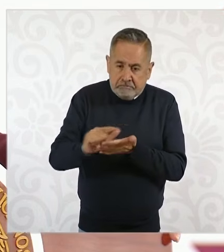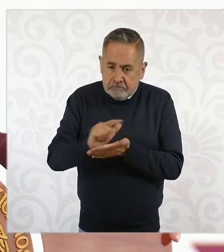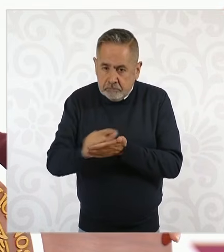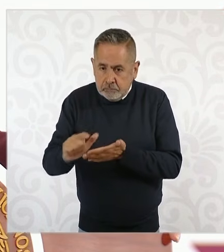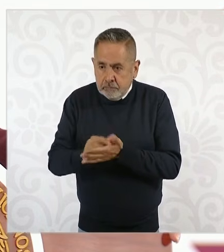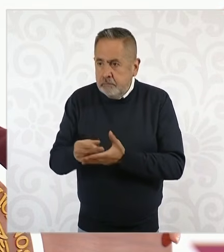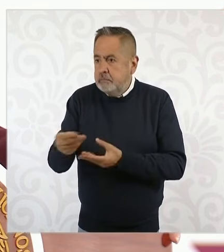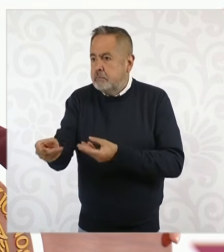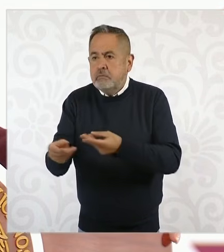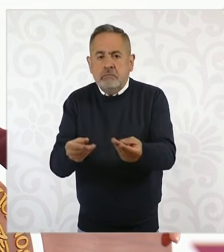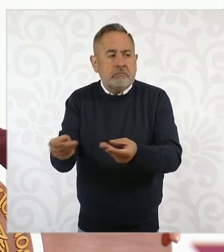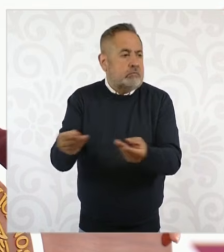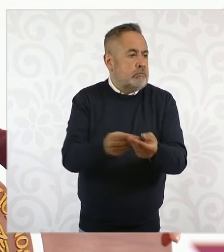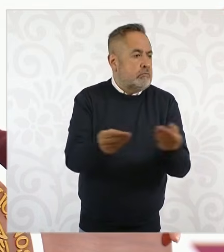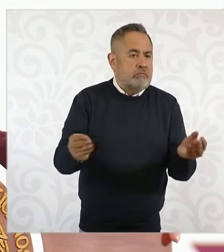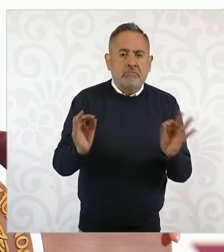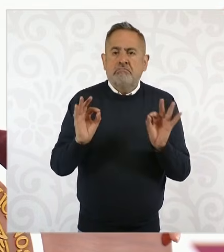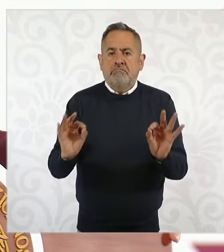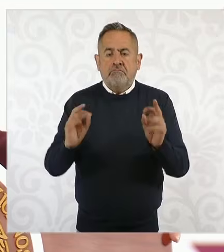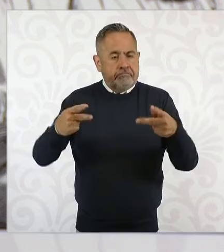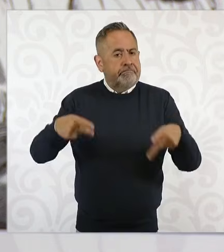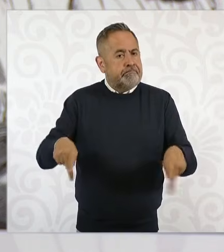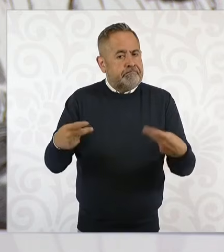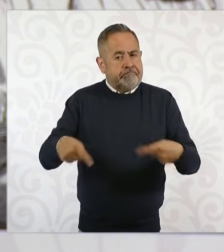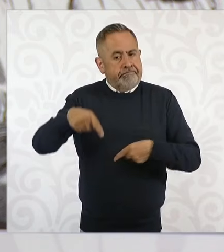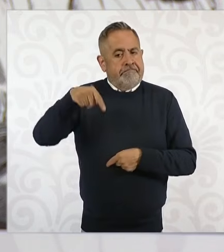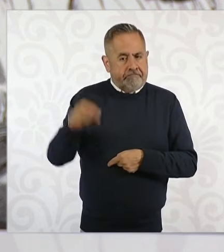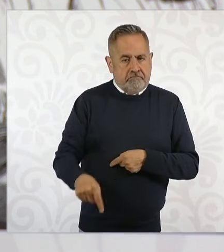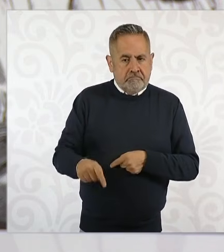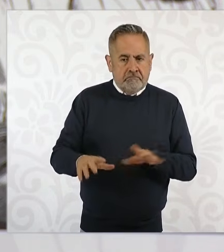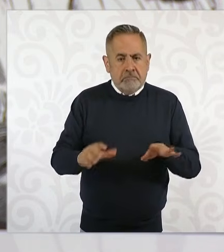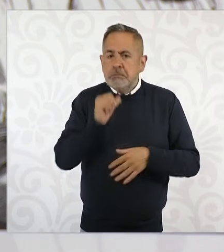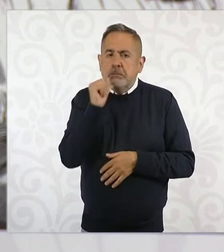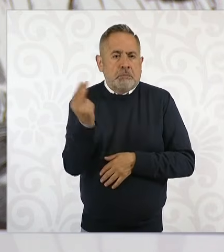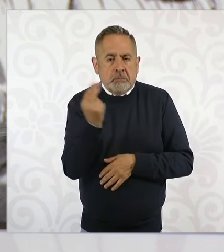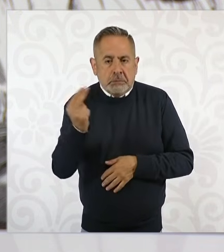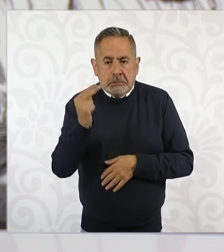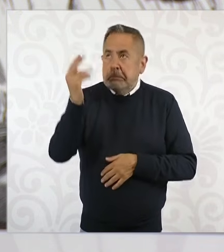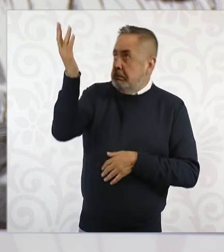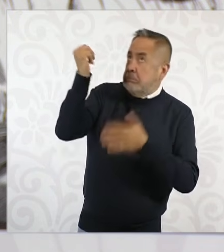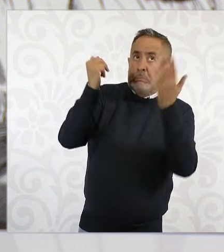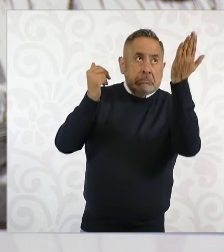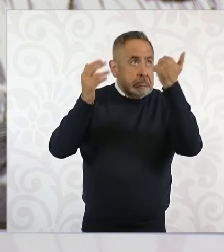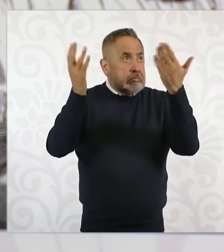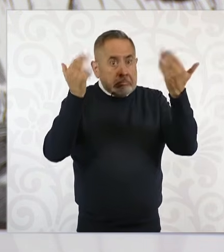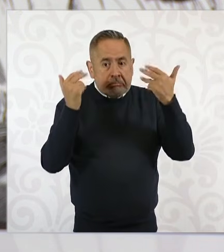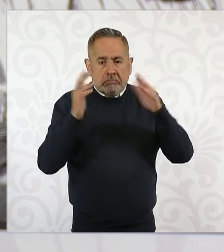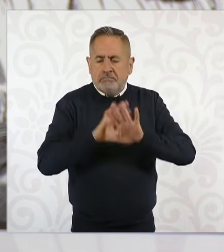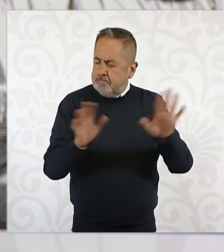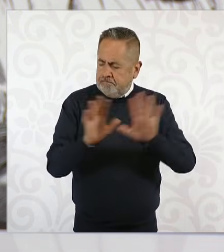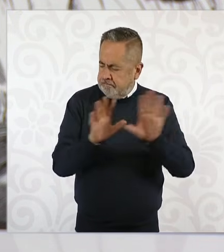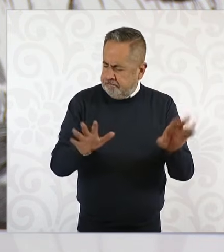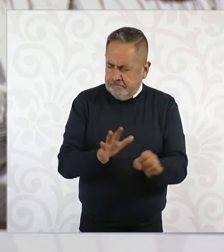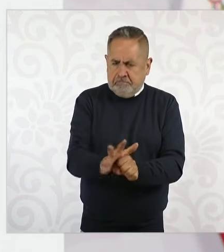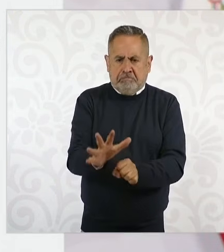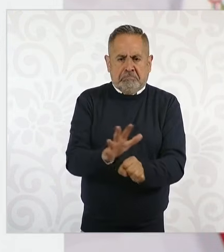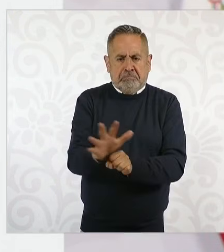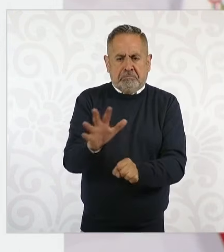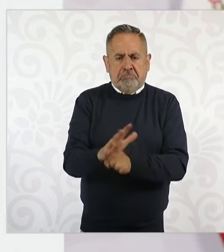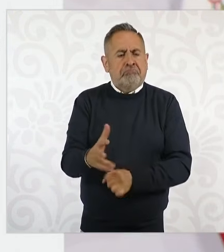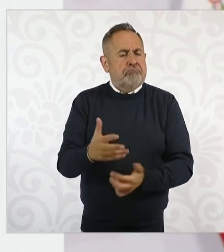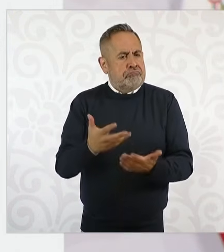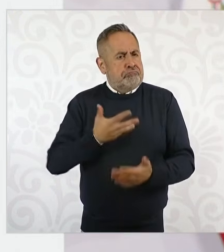la demanda interna. Eso es pues la soberanía energética. Entonces, ese objetivo para